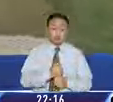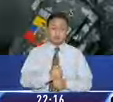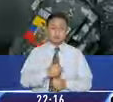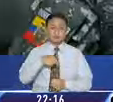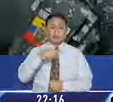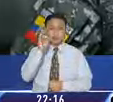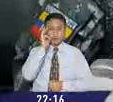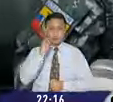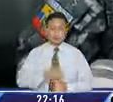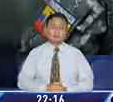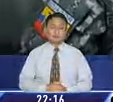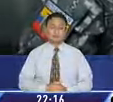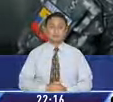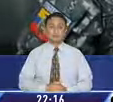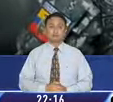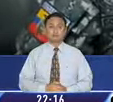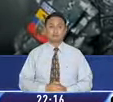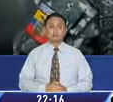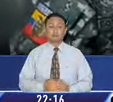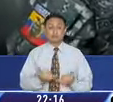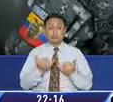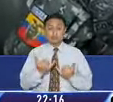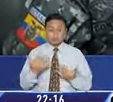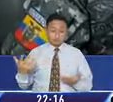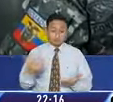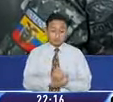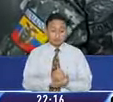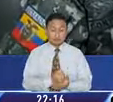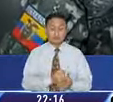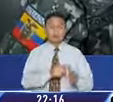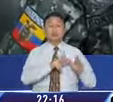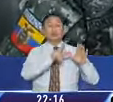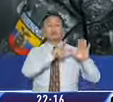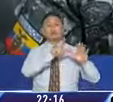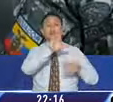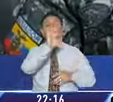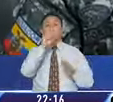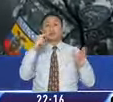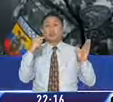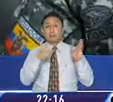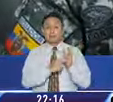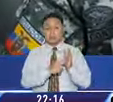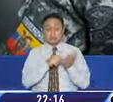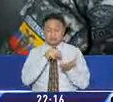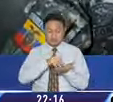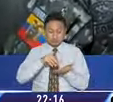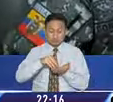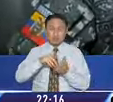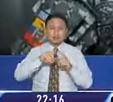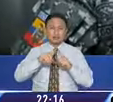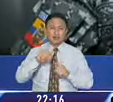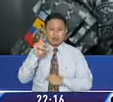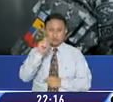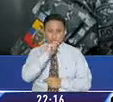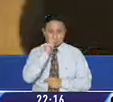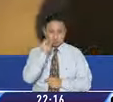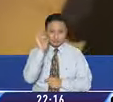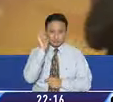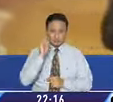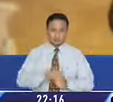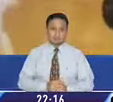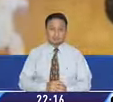droga. Y se han incautado 89.888 gramos de diferentes sustancias